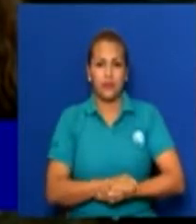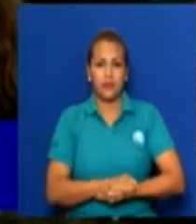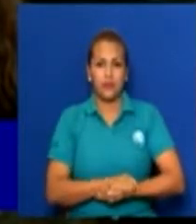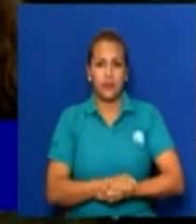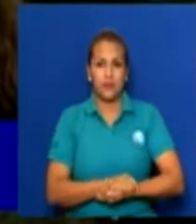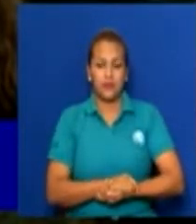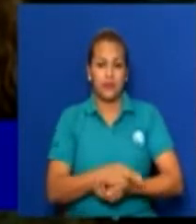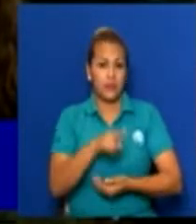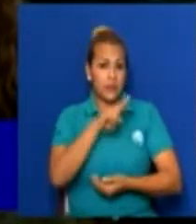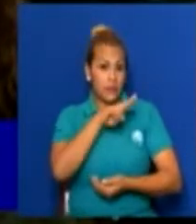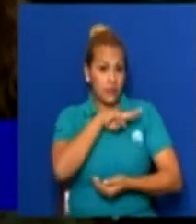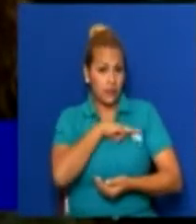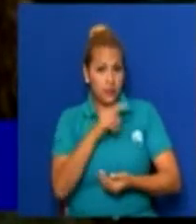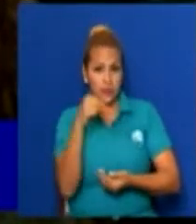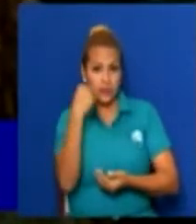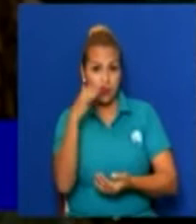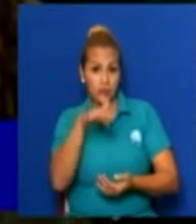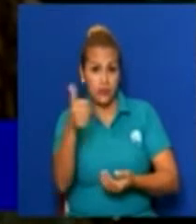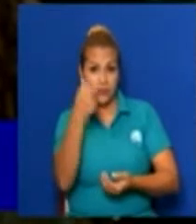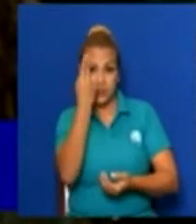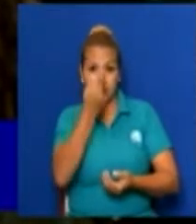¿Hay otra pregunta?